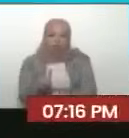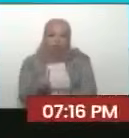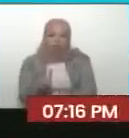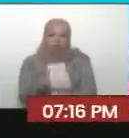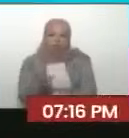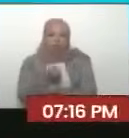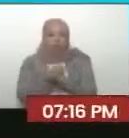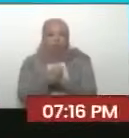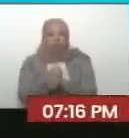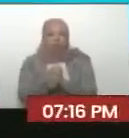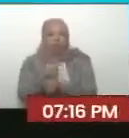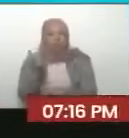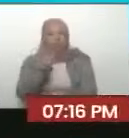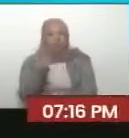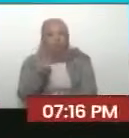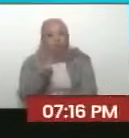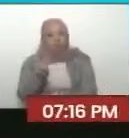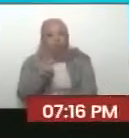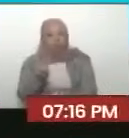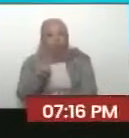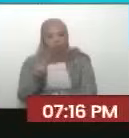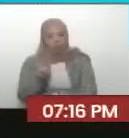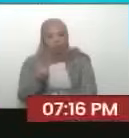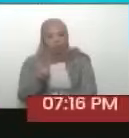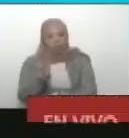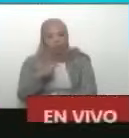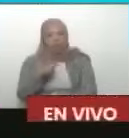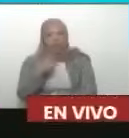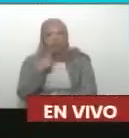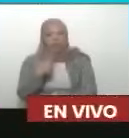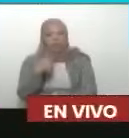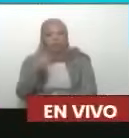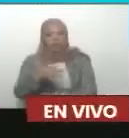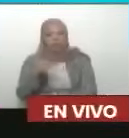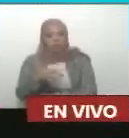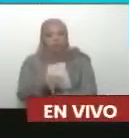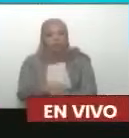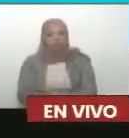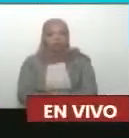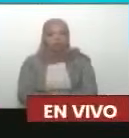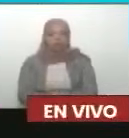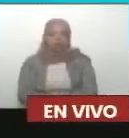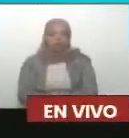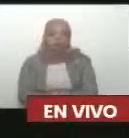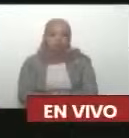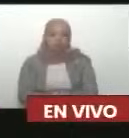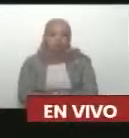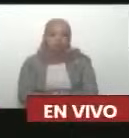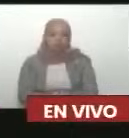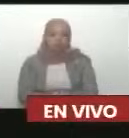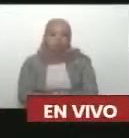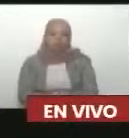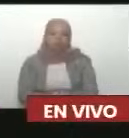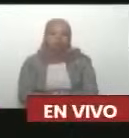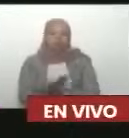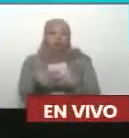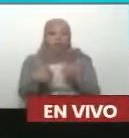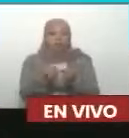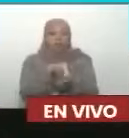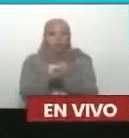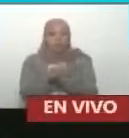Me llené de su amor por Venezuela. ¿Verdad, Silvia? Silvia estaba ahí. Todo lo que expresa ella, el